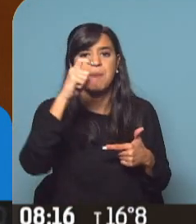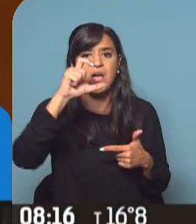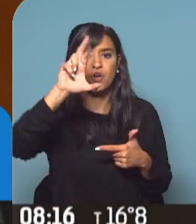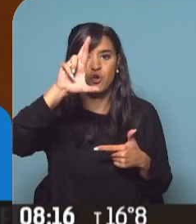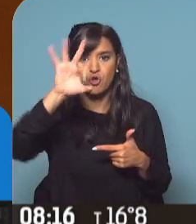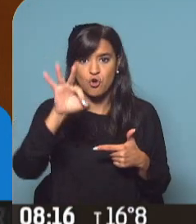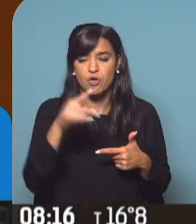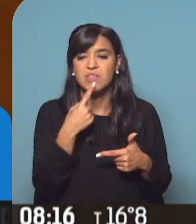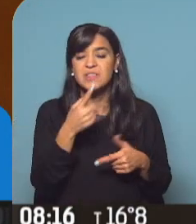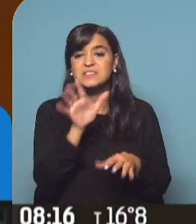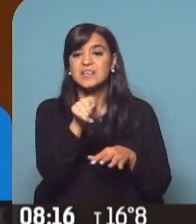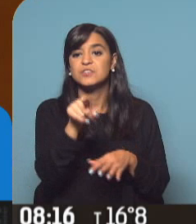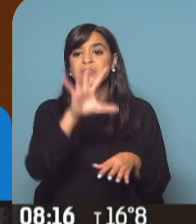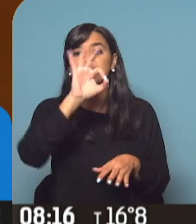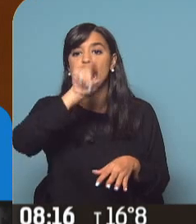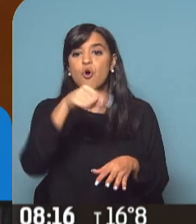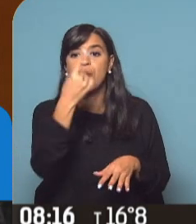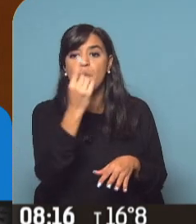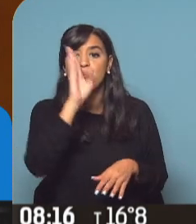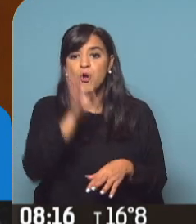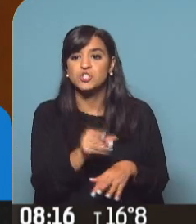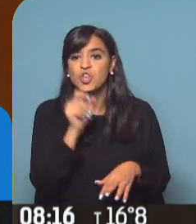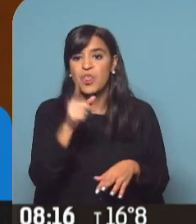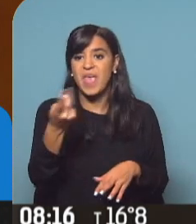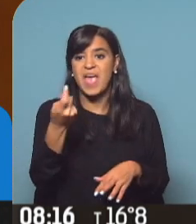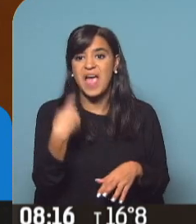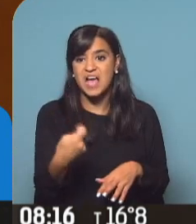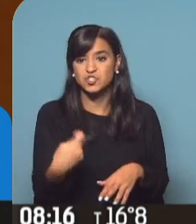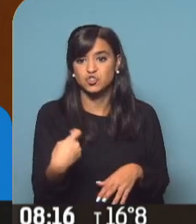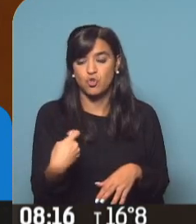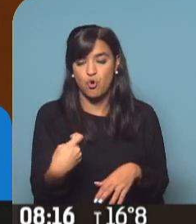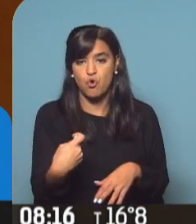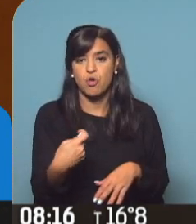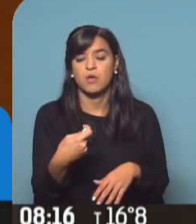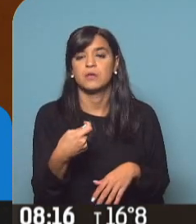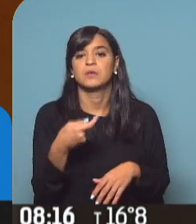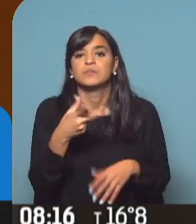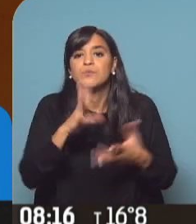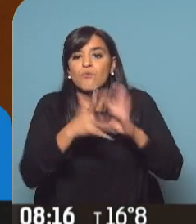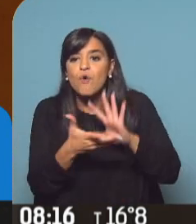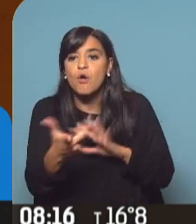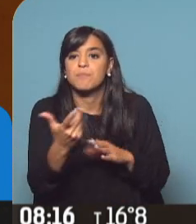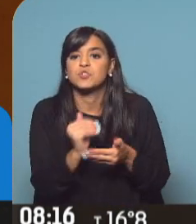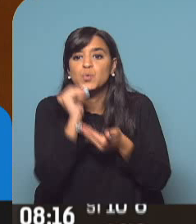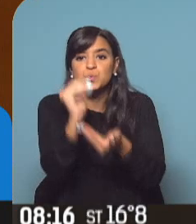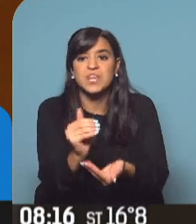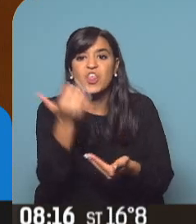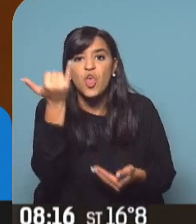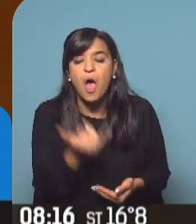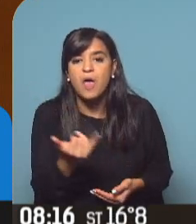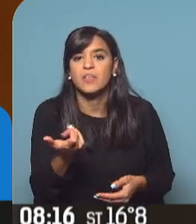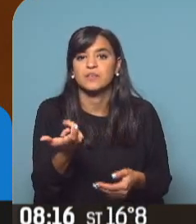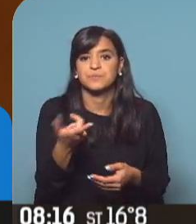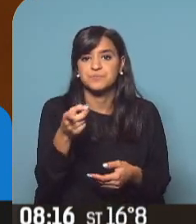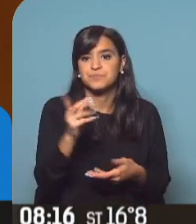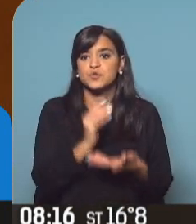es menor que esto impacta en el 0,1 por ciento del gasto si de alguna manera se termina subsidiando por nación o con provincias